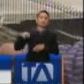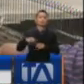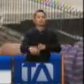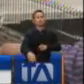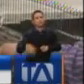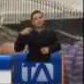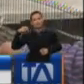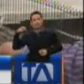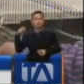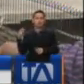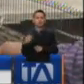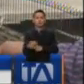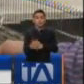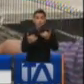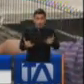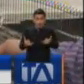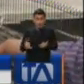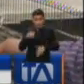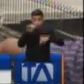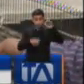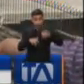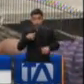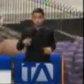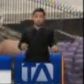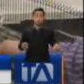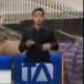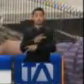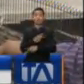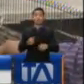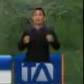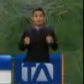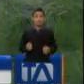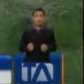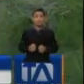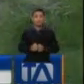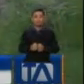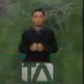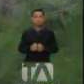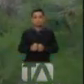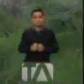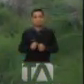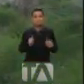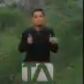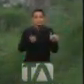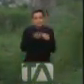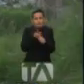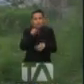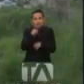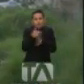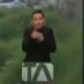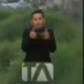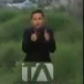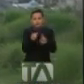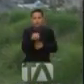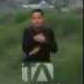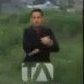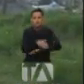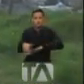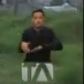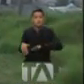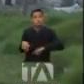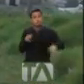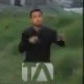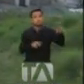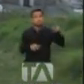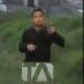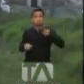en esto, al menos ahora que está lloviendo, pues esto se vuelve intransitable, ¿no? A una cuadra de la Avenida Occidental, con una hermosa